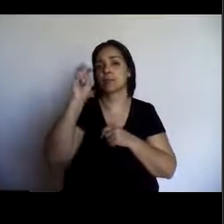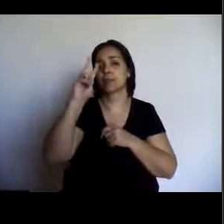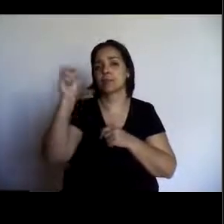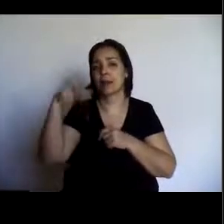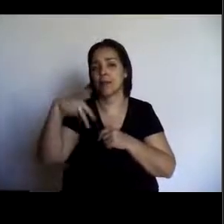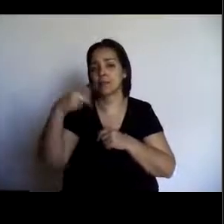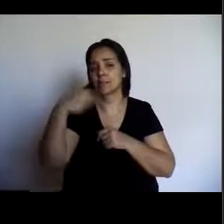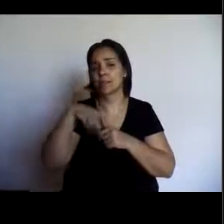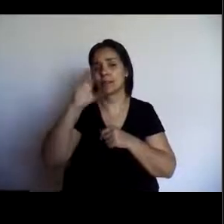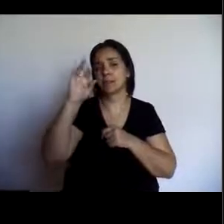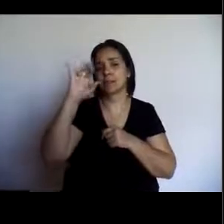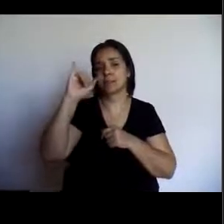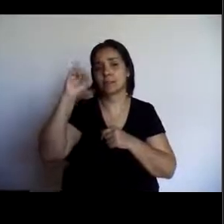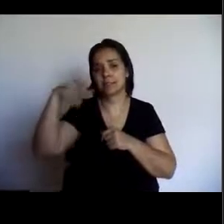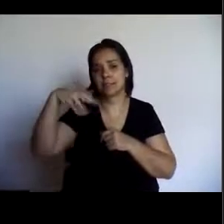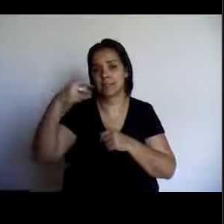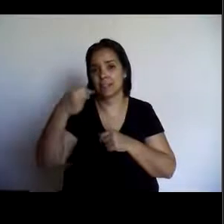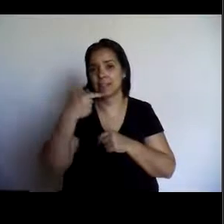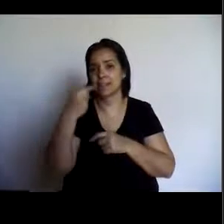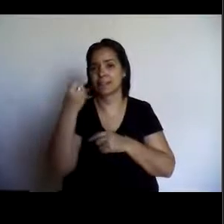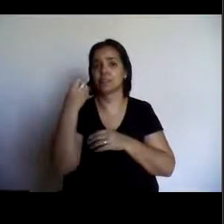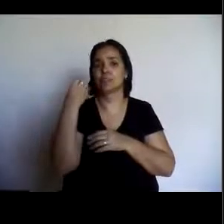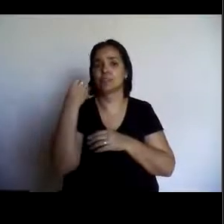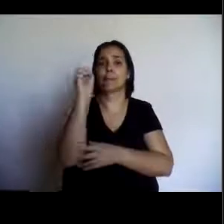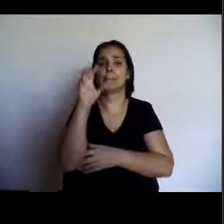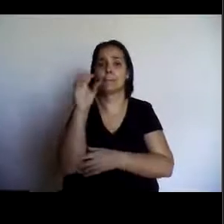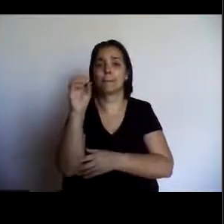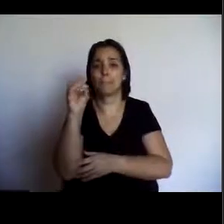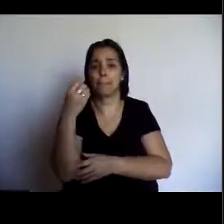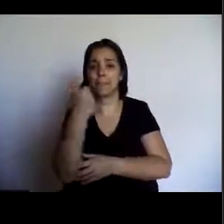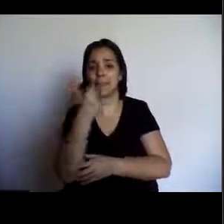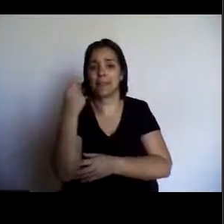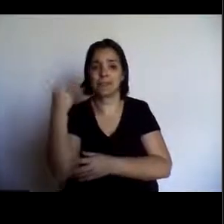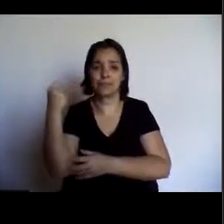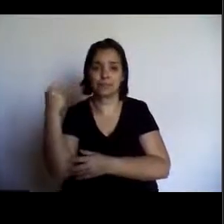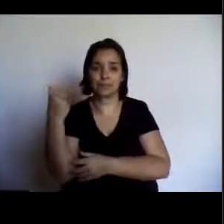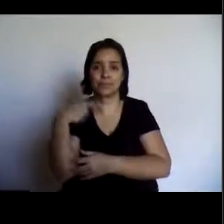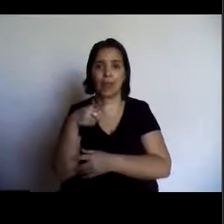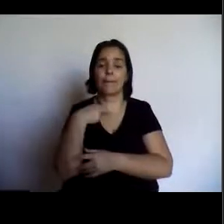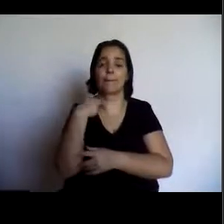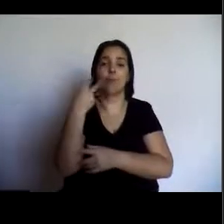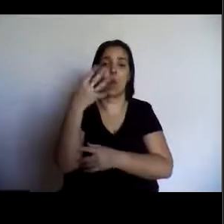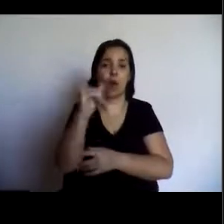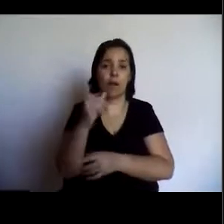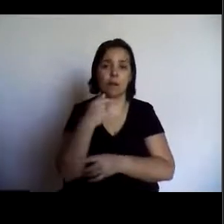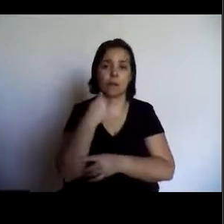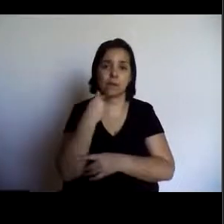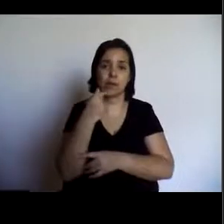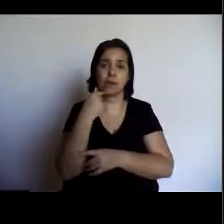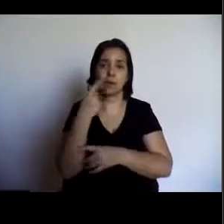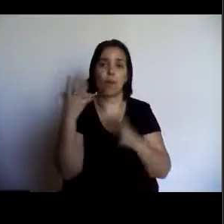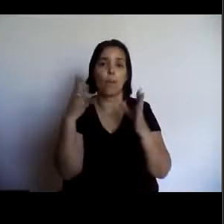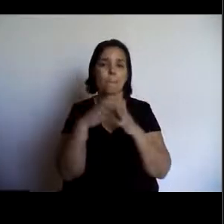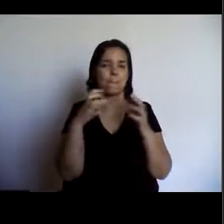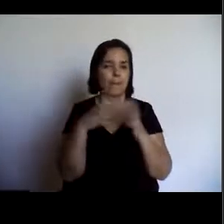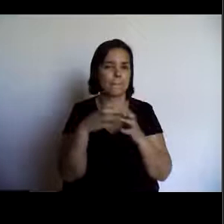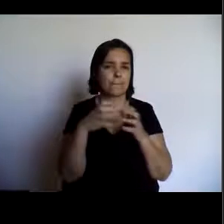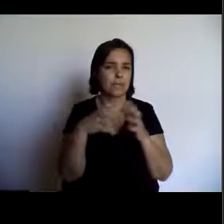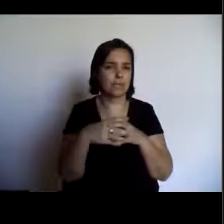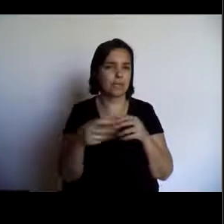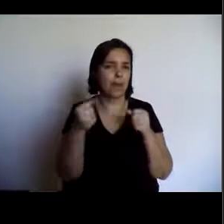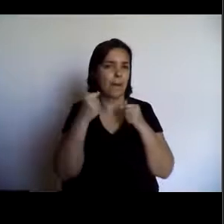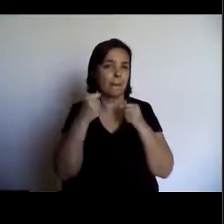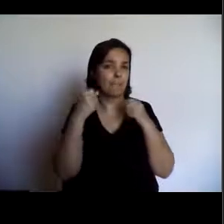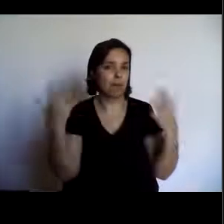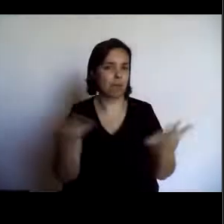Cristina y también en las intervenciones institucionales, que tengamos más voz, que podamos formar un papel, podamos tener un papel más activo